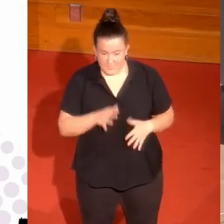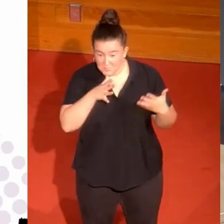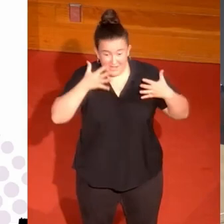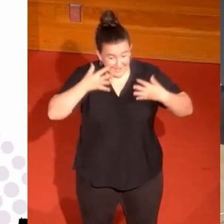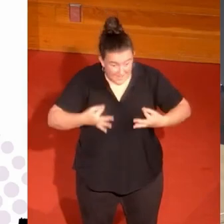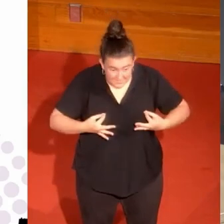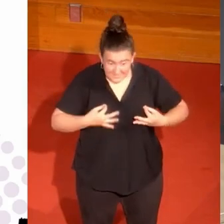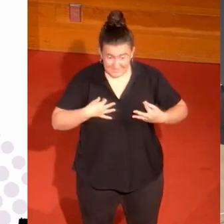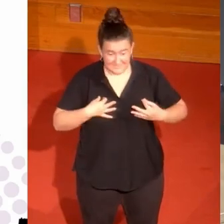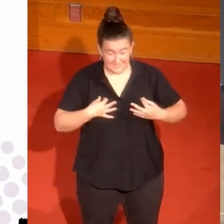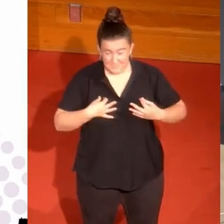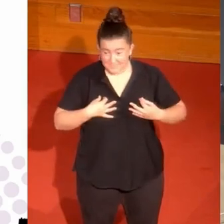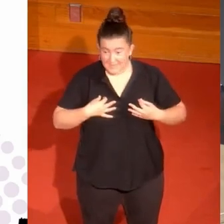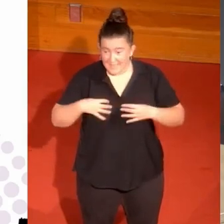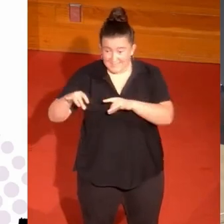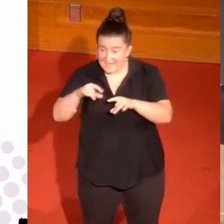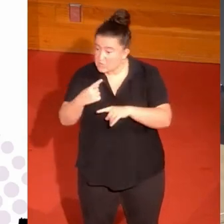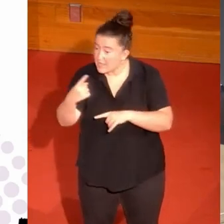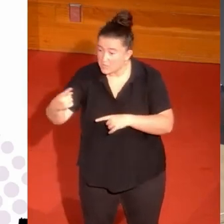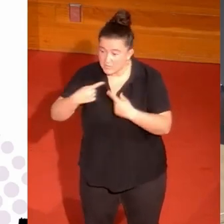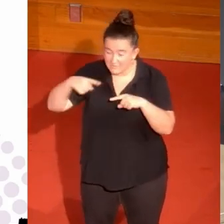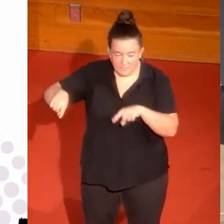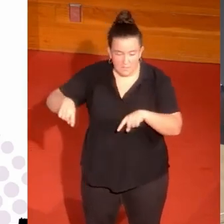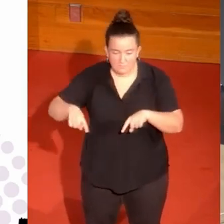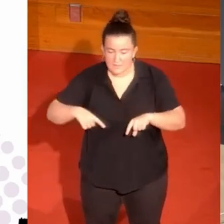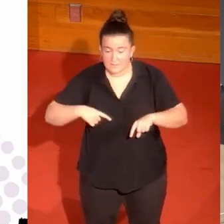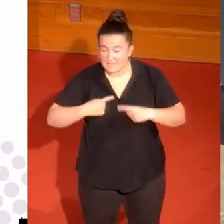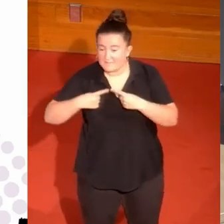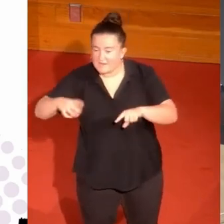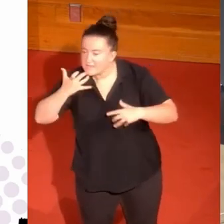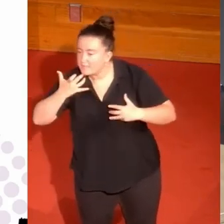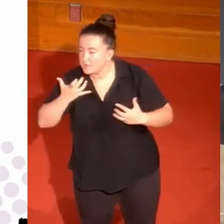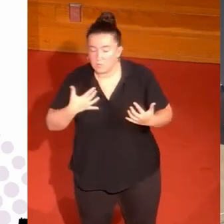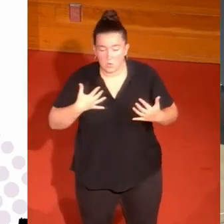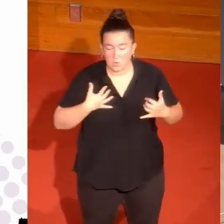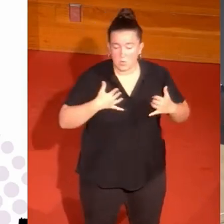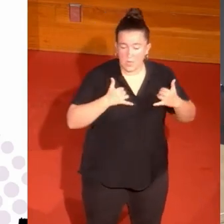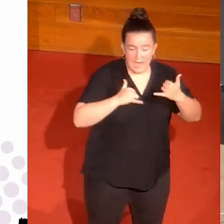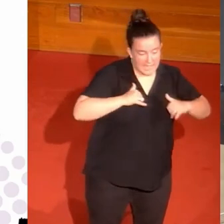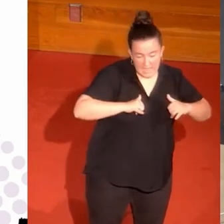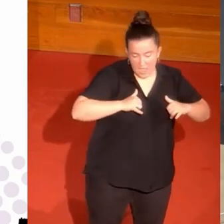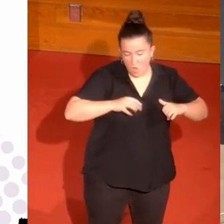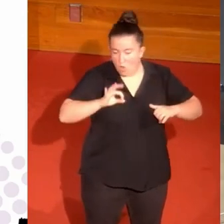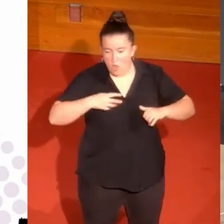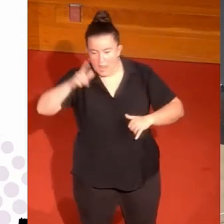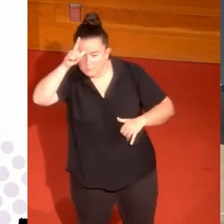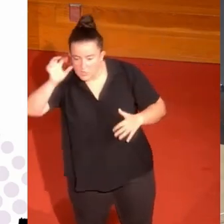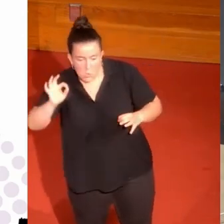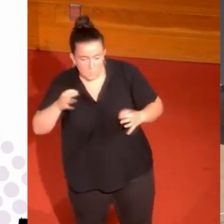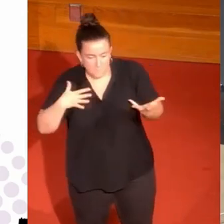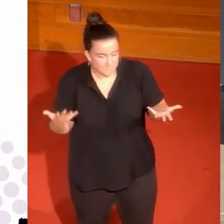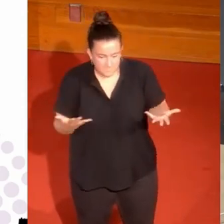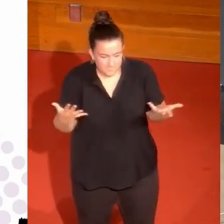tan distinta que no es lo mismo el que te cuente Argelia que el que te cuenta pues Líbano o eh otro de